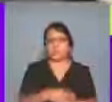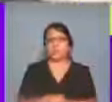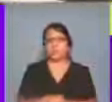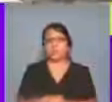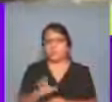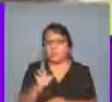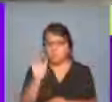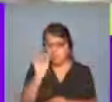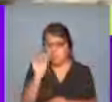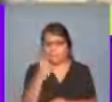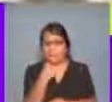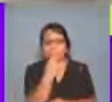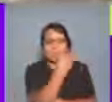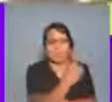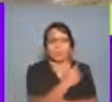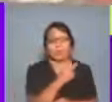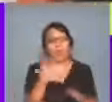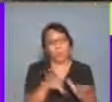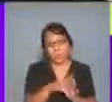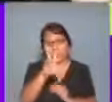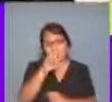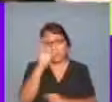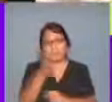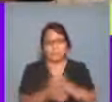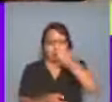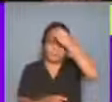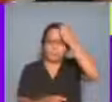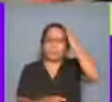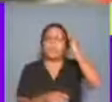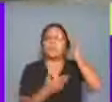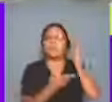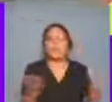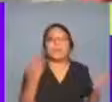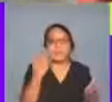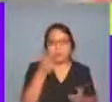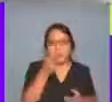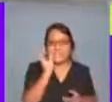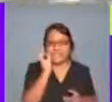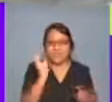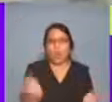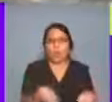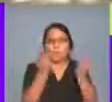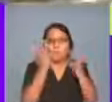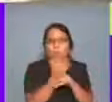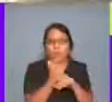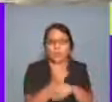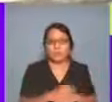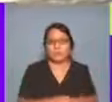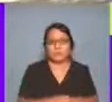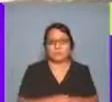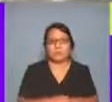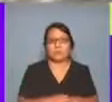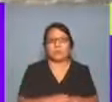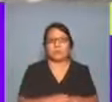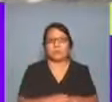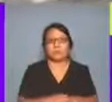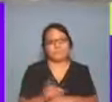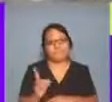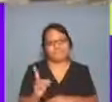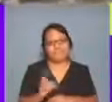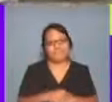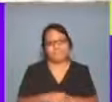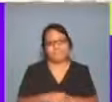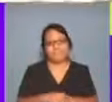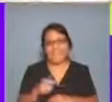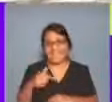estamos exactamente un 30% buenas tardes usted sabía que había aumentado el boleto de transporte recién te estás